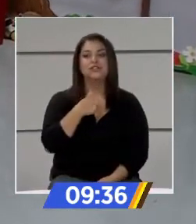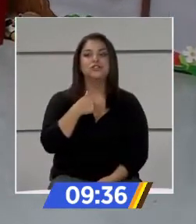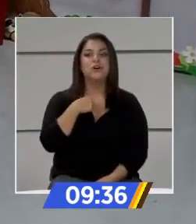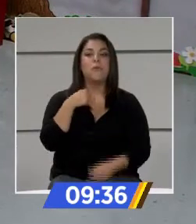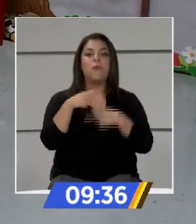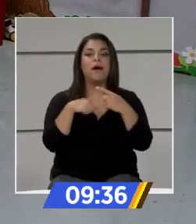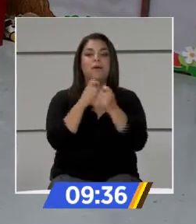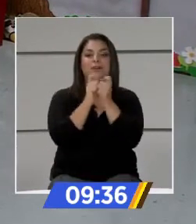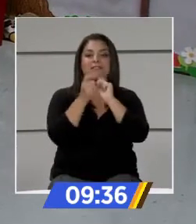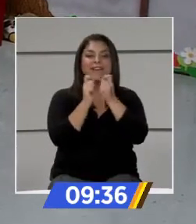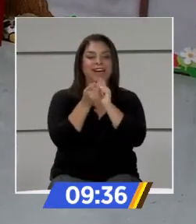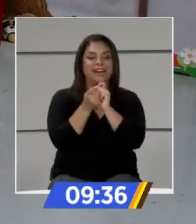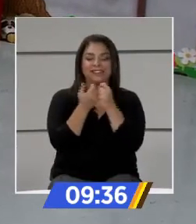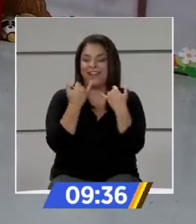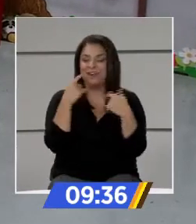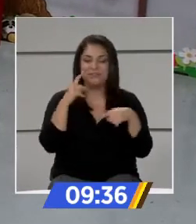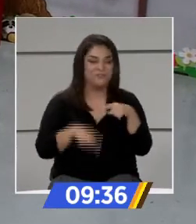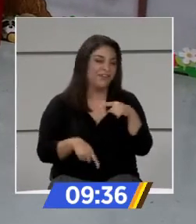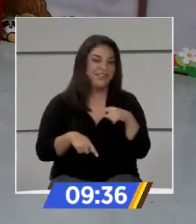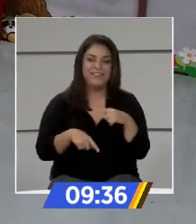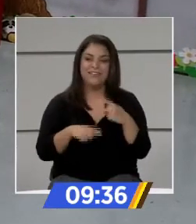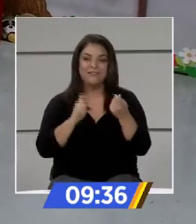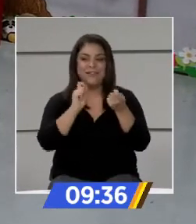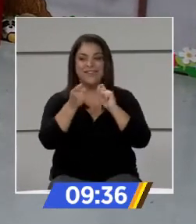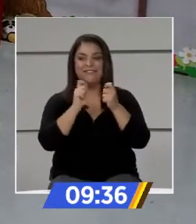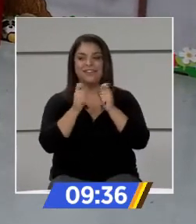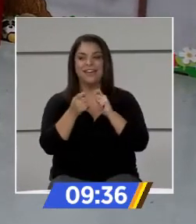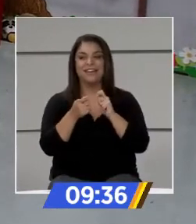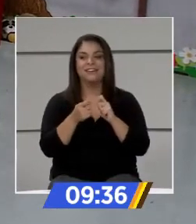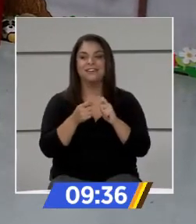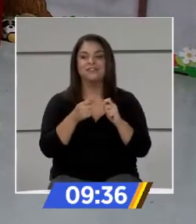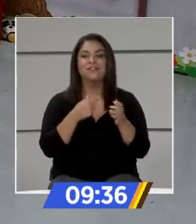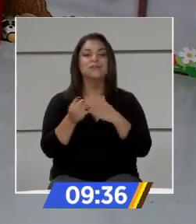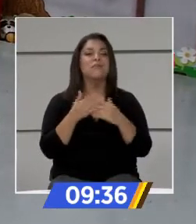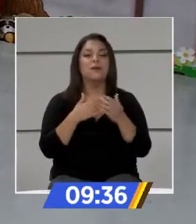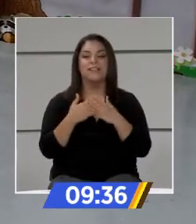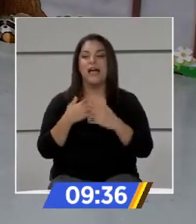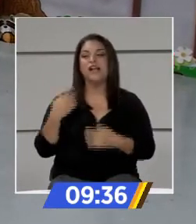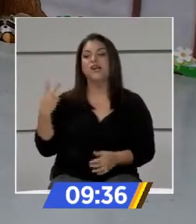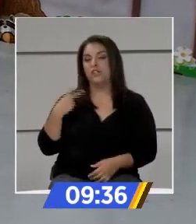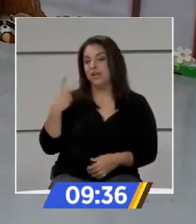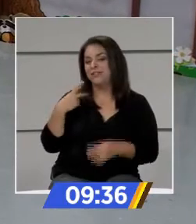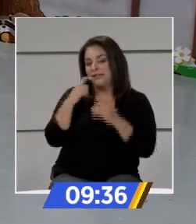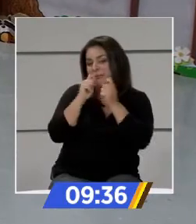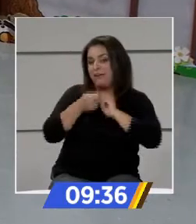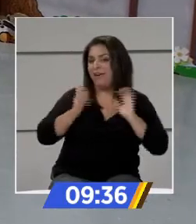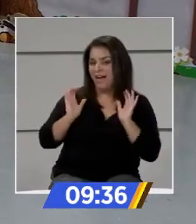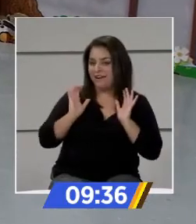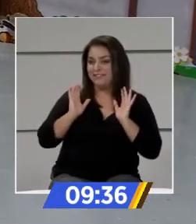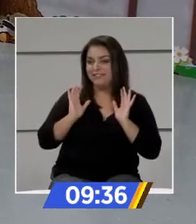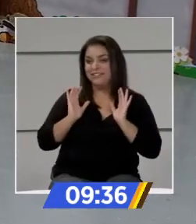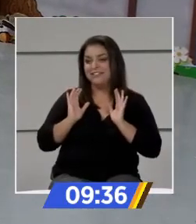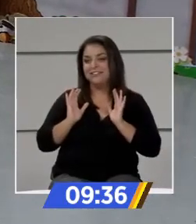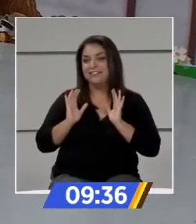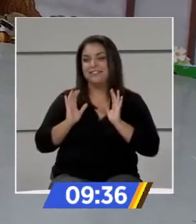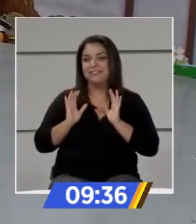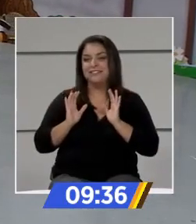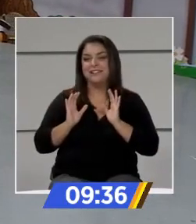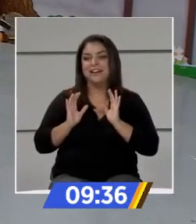yo creo. No se puede. Para ver. No, bueno, no. Hagámosle uno a los dos. No, yo iba a hacerle